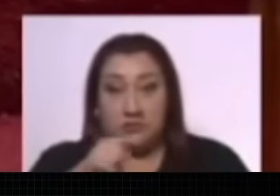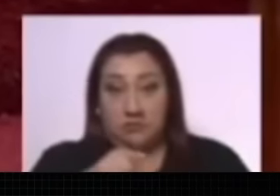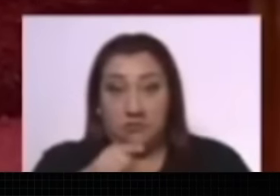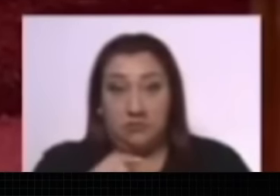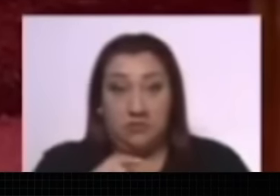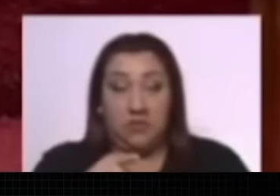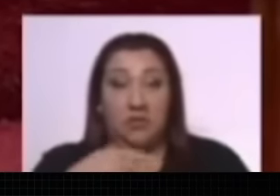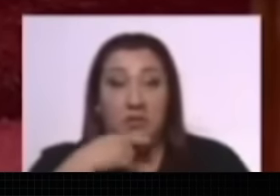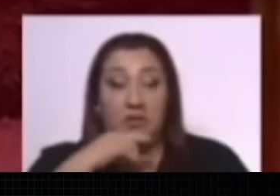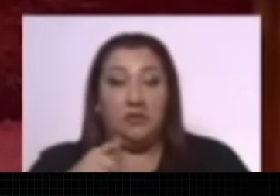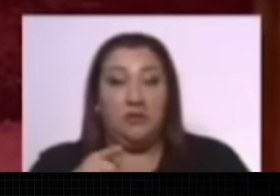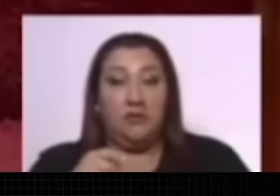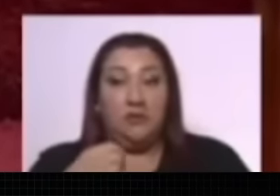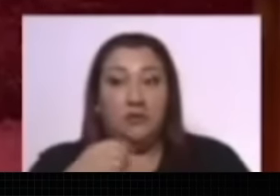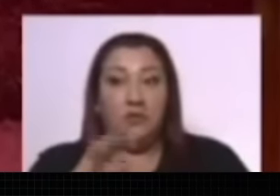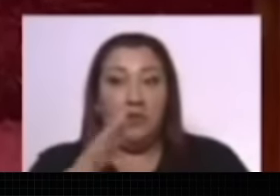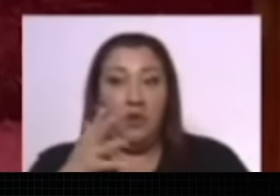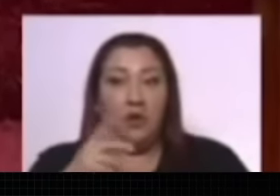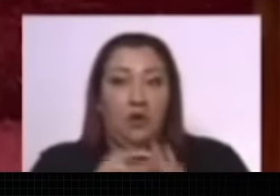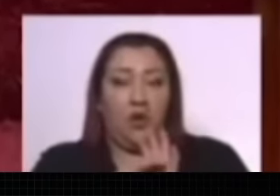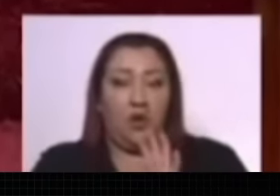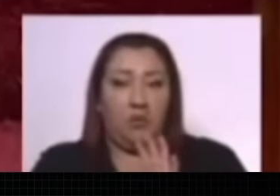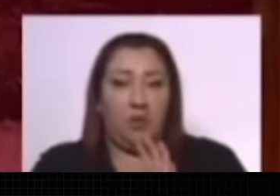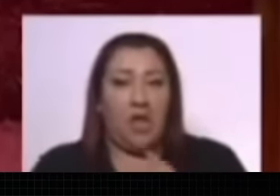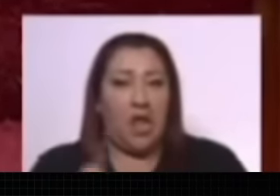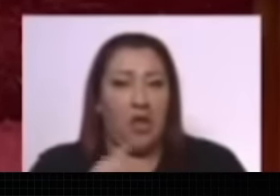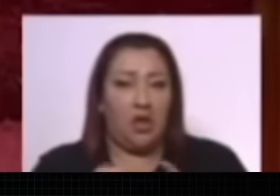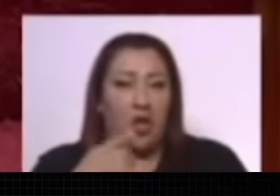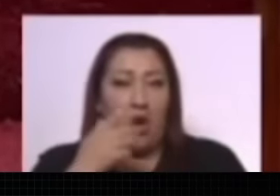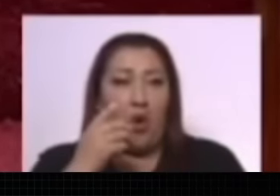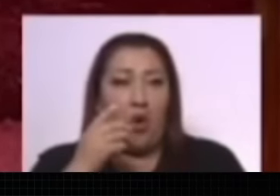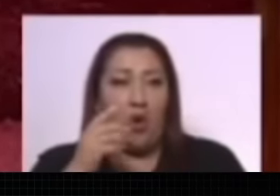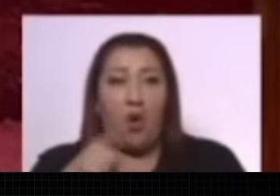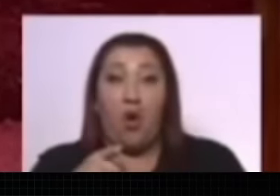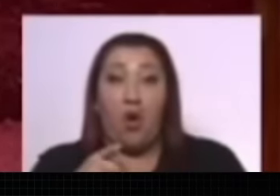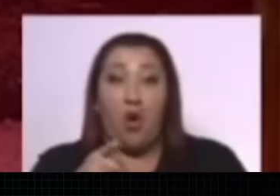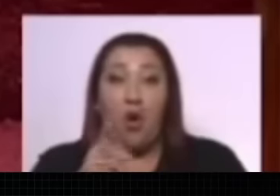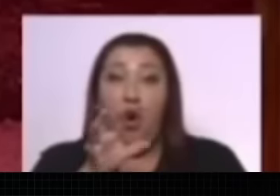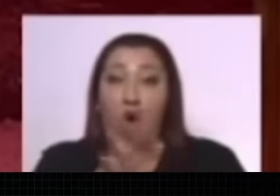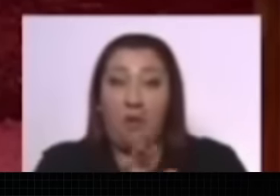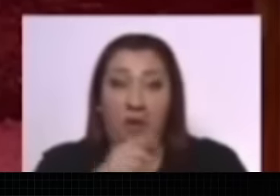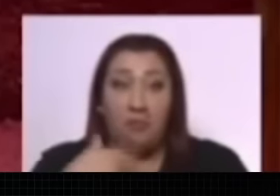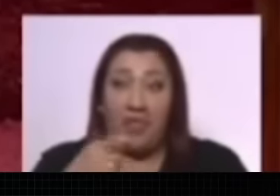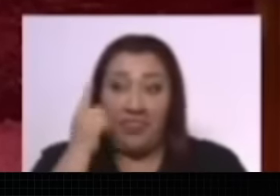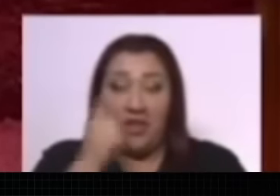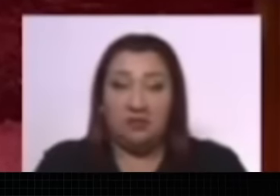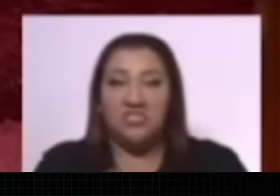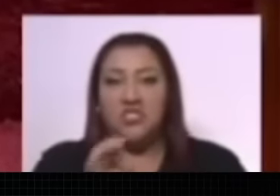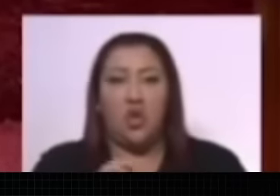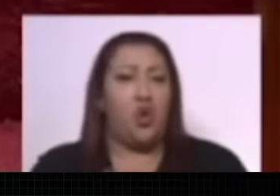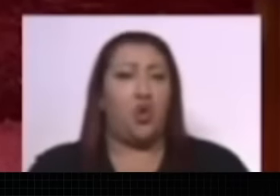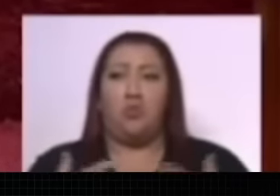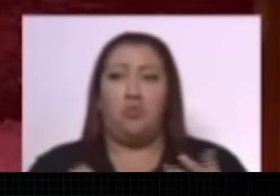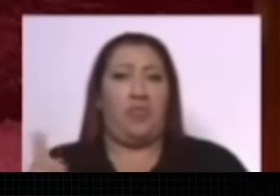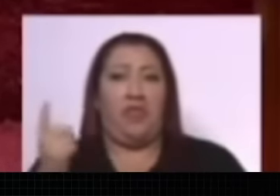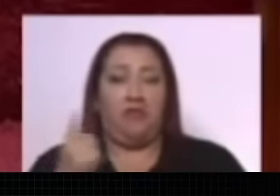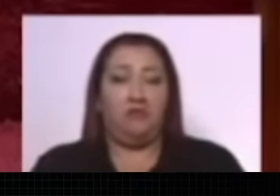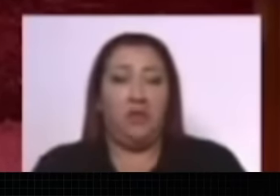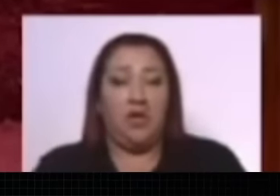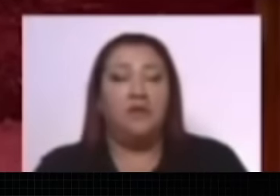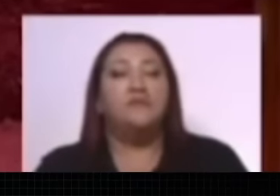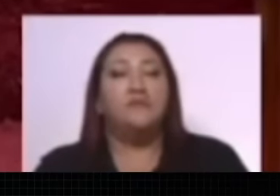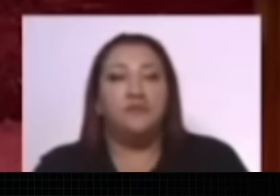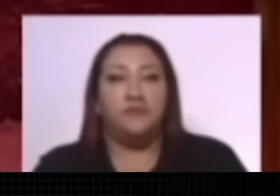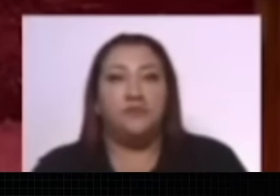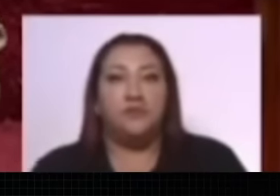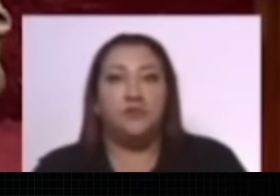fiscal acusada ha dicho que no existe norma alguna que la obligue a denunciar o a investigar los hechos que son materia